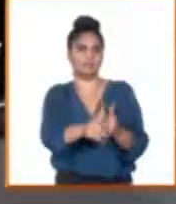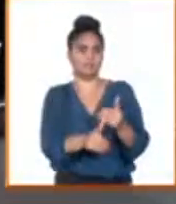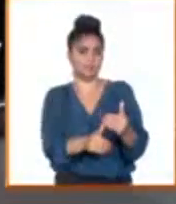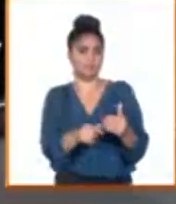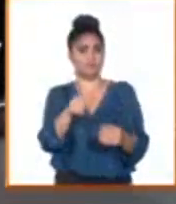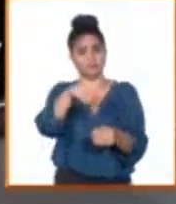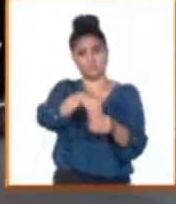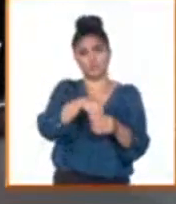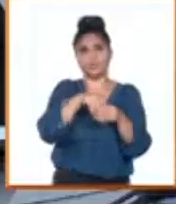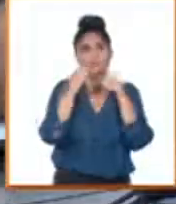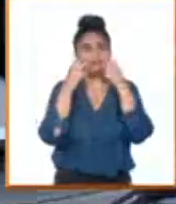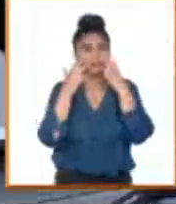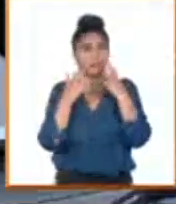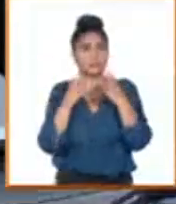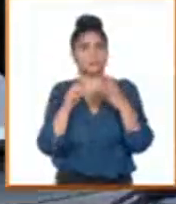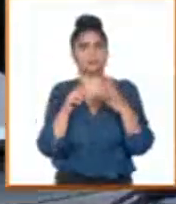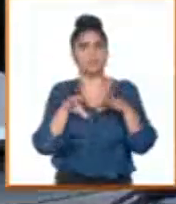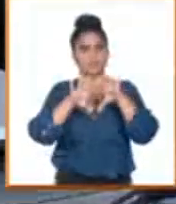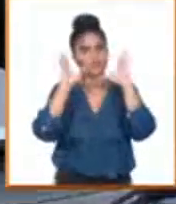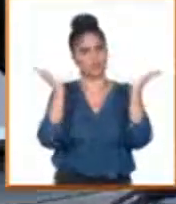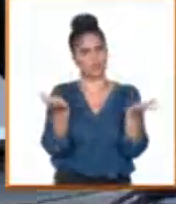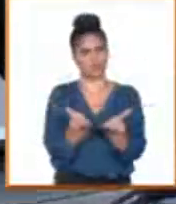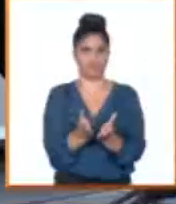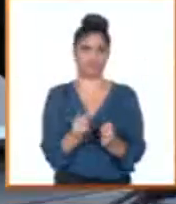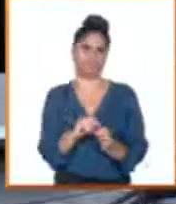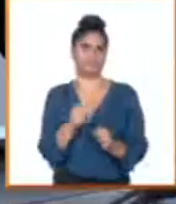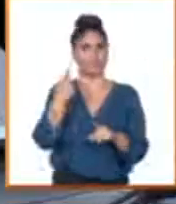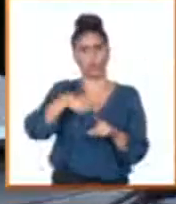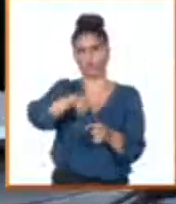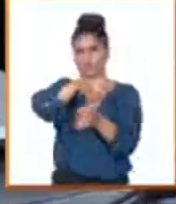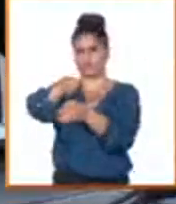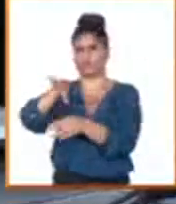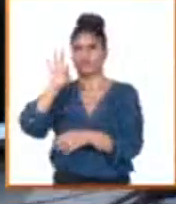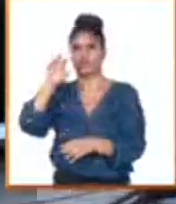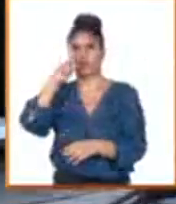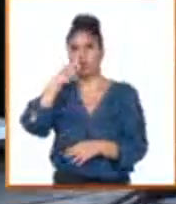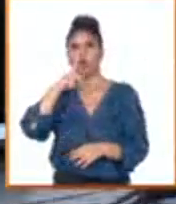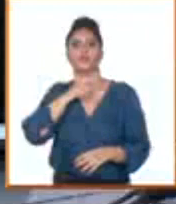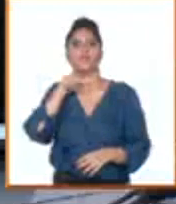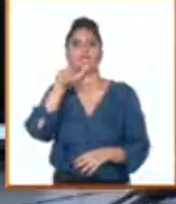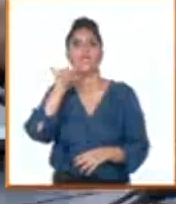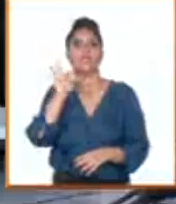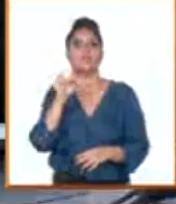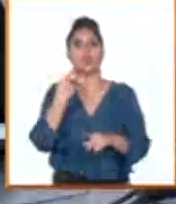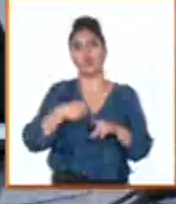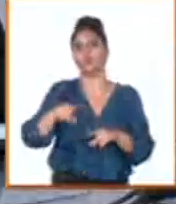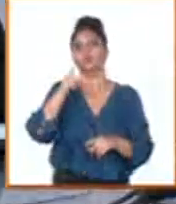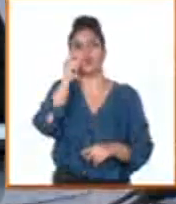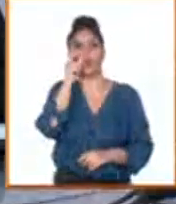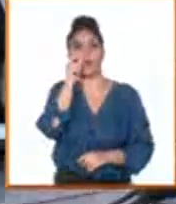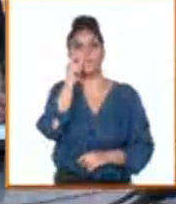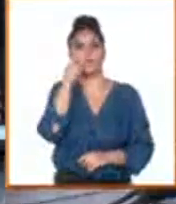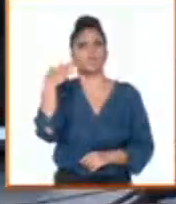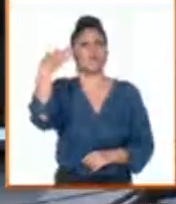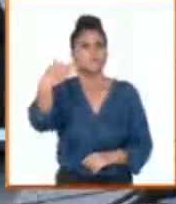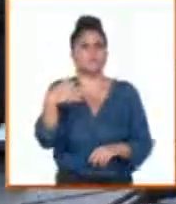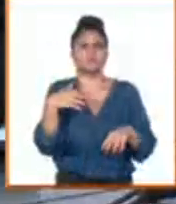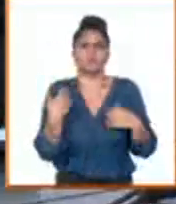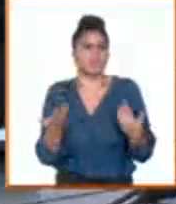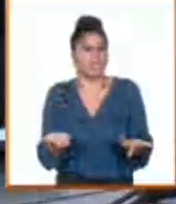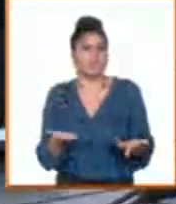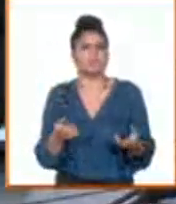son necesarios en todo el mundo. ¿Qué va a pasar, Onelio, de ahora en adelante? Ya habemos ley, tenemos ley. ¿Qué va a pasar entonces